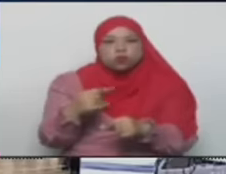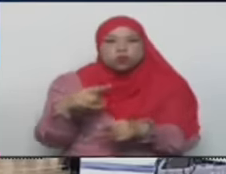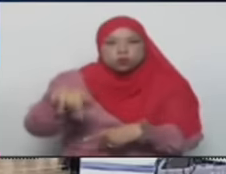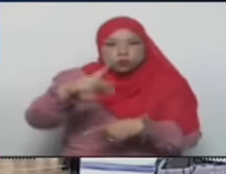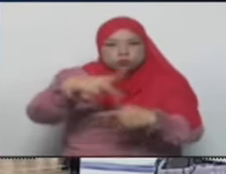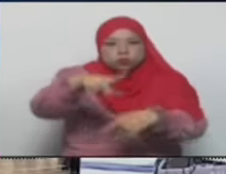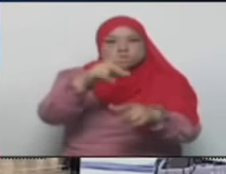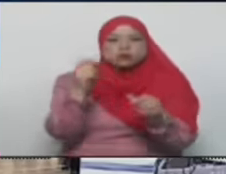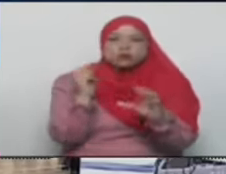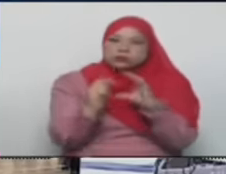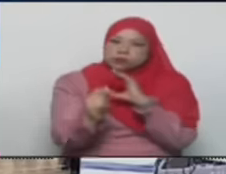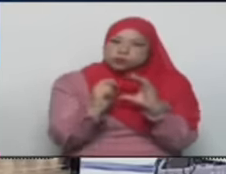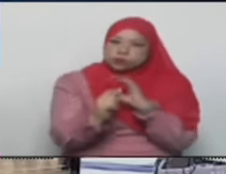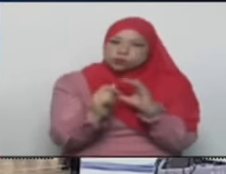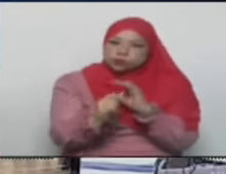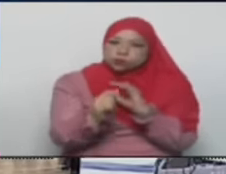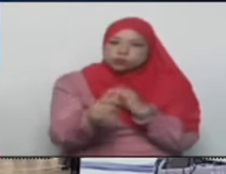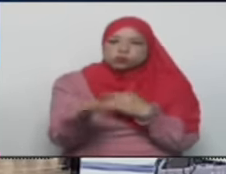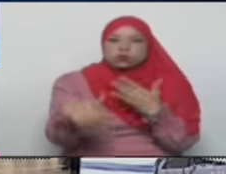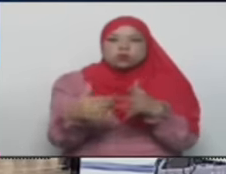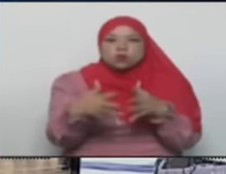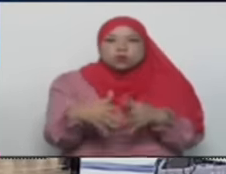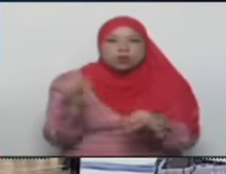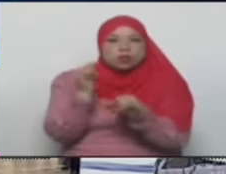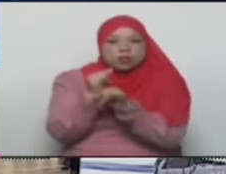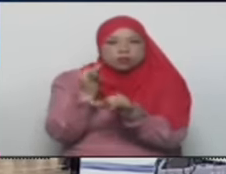satélites, de las telecomunicaciones, dueños del Internet.